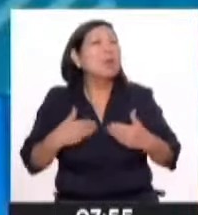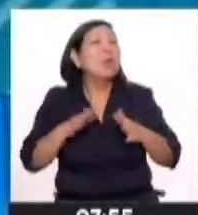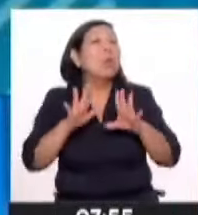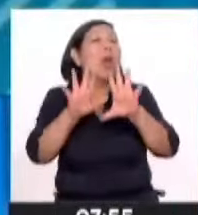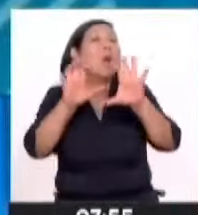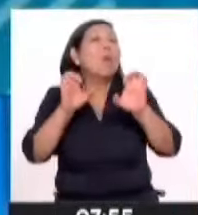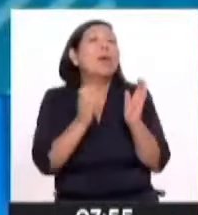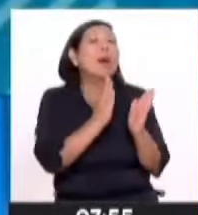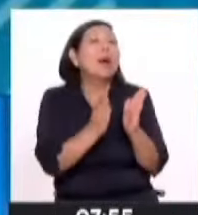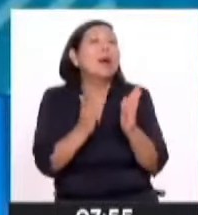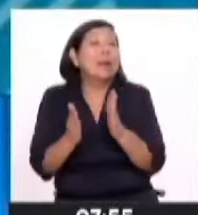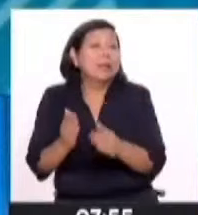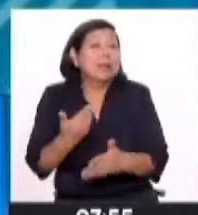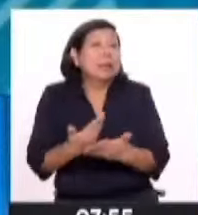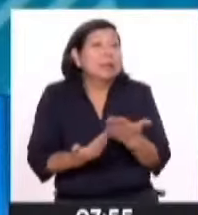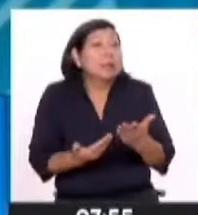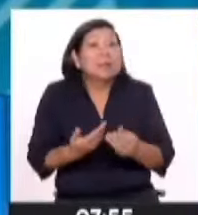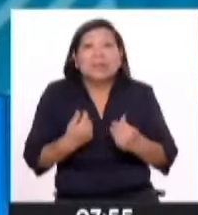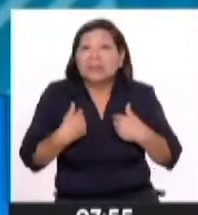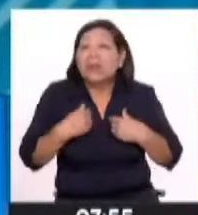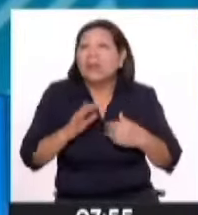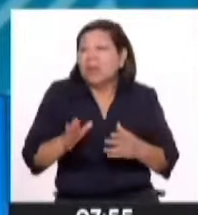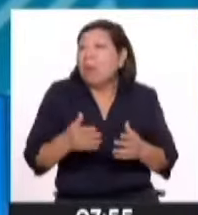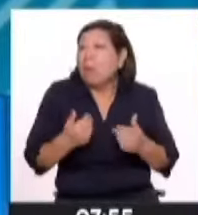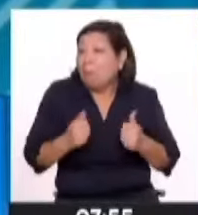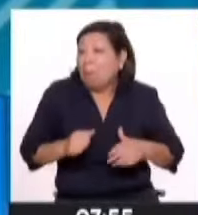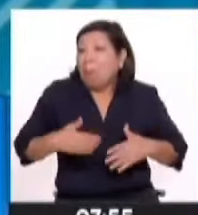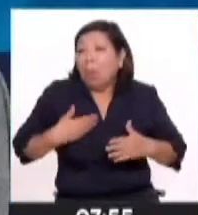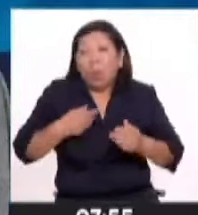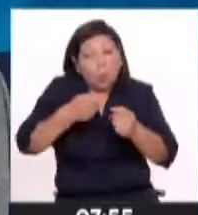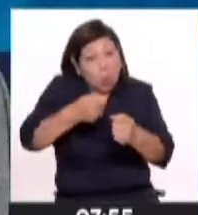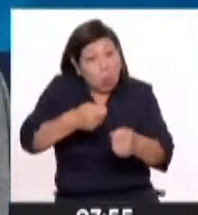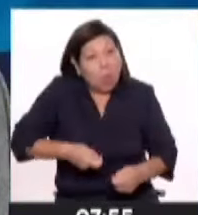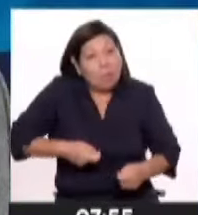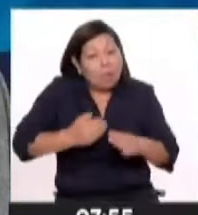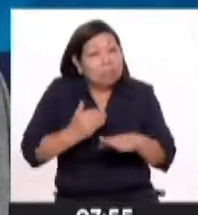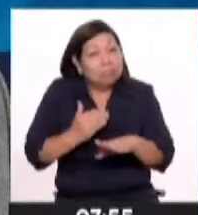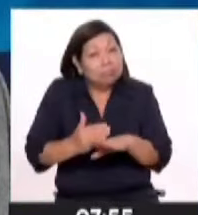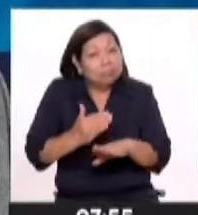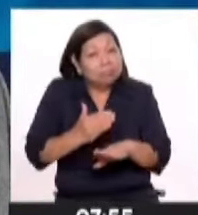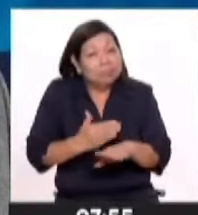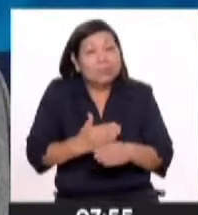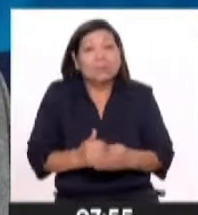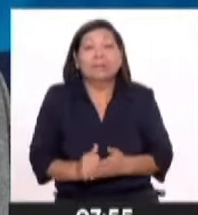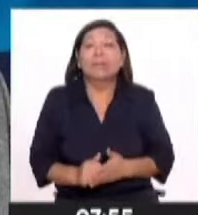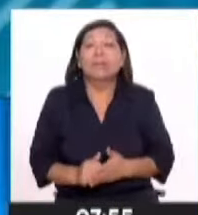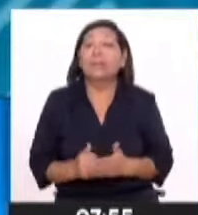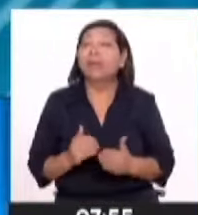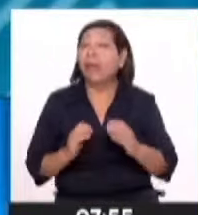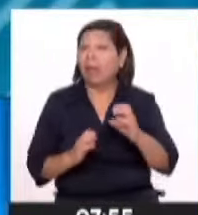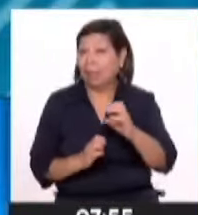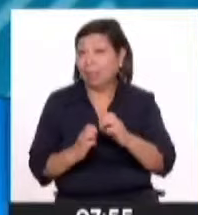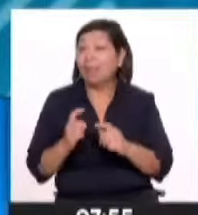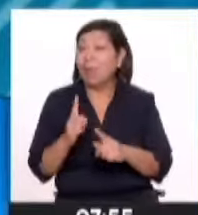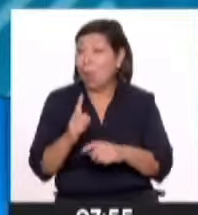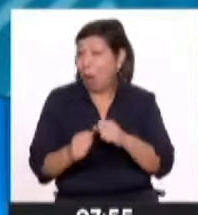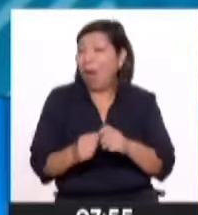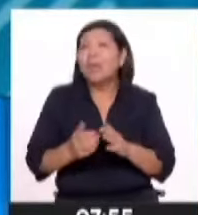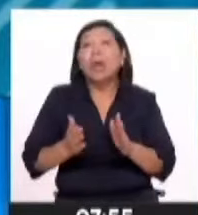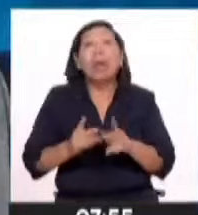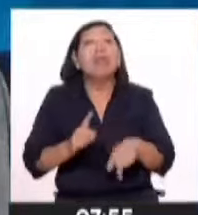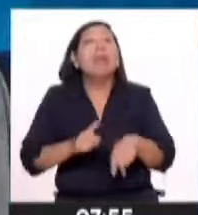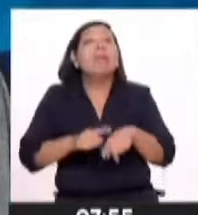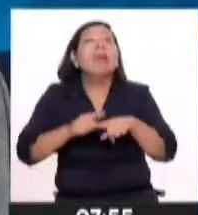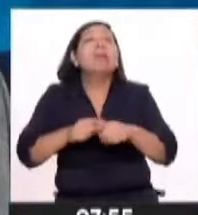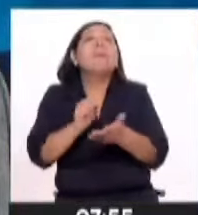evaluación a detalle sobre el suelo que tenemos disponible, los cultivos que se desarrollan, me imagino, en ciertas etapas del año también. Así